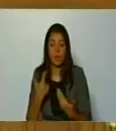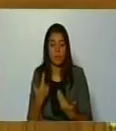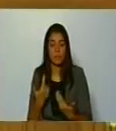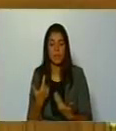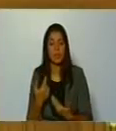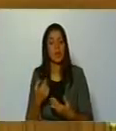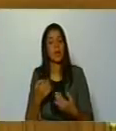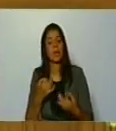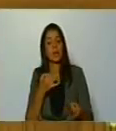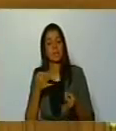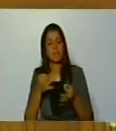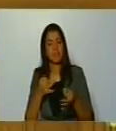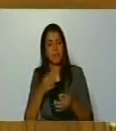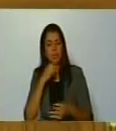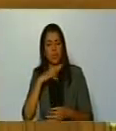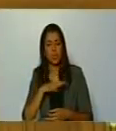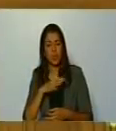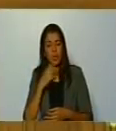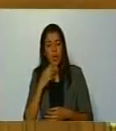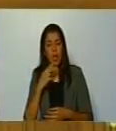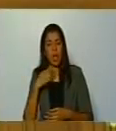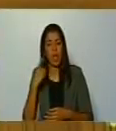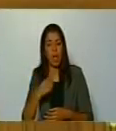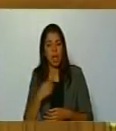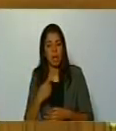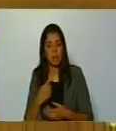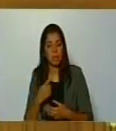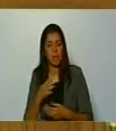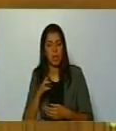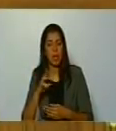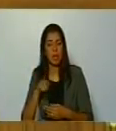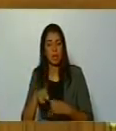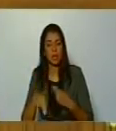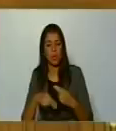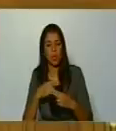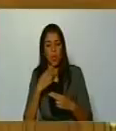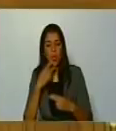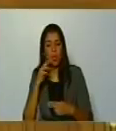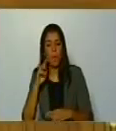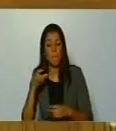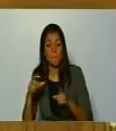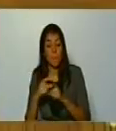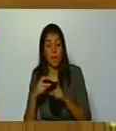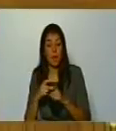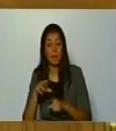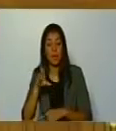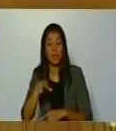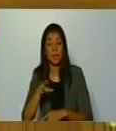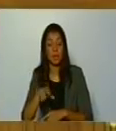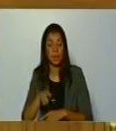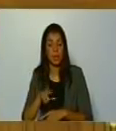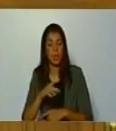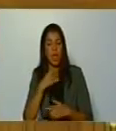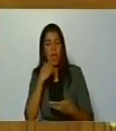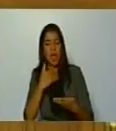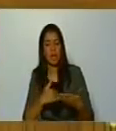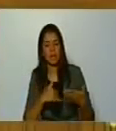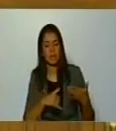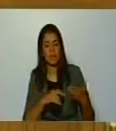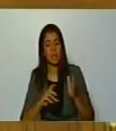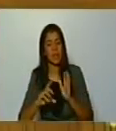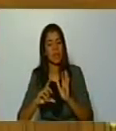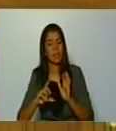quise colocarme nunca jamás en el parangón de los célebres y mitos, ¿verdad?, de las